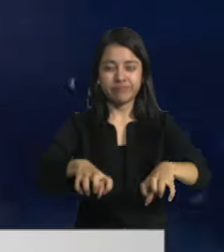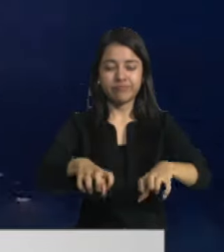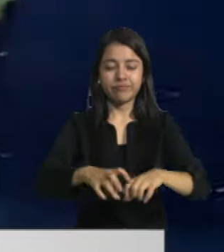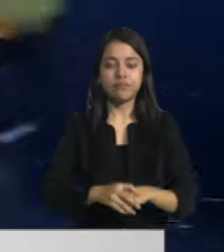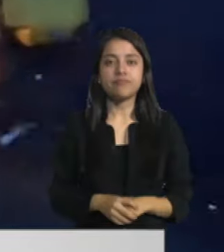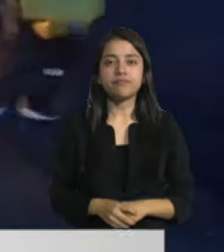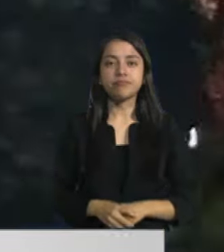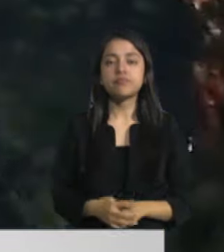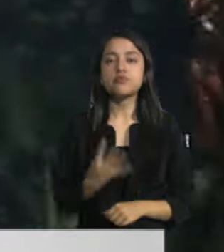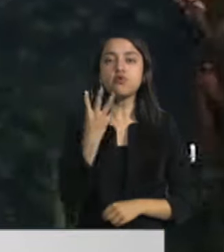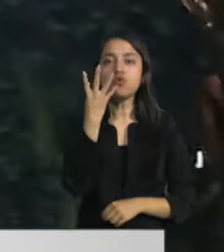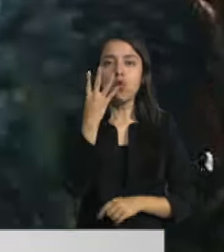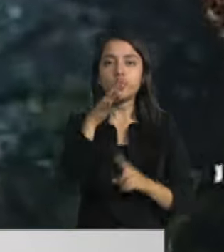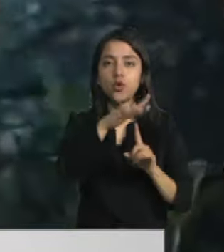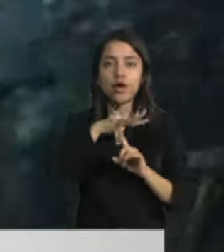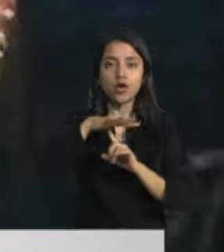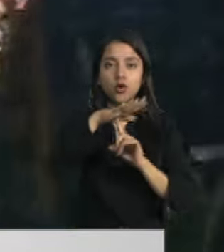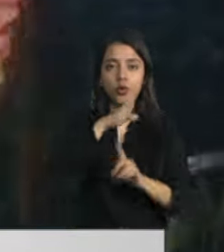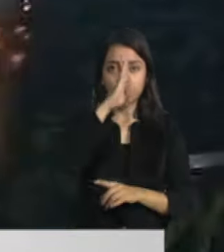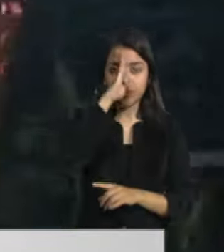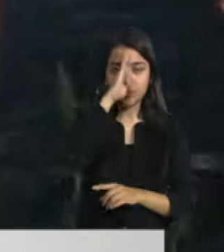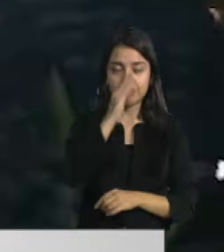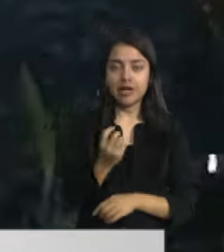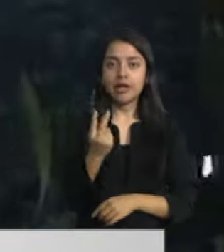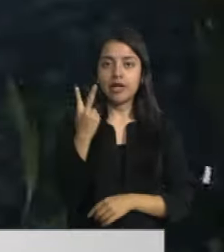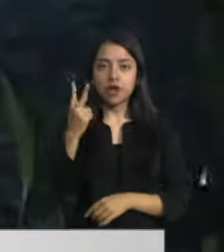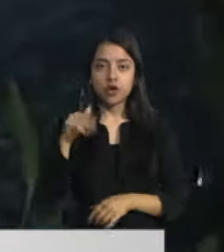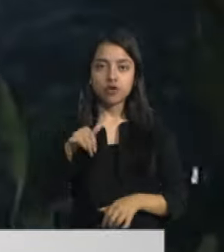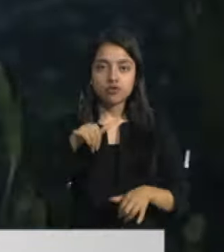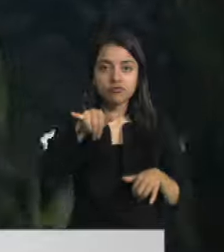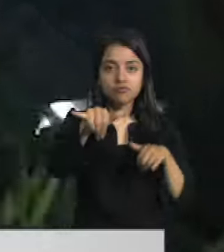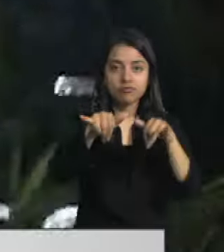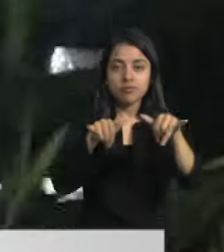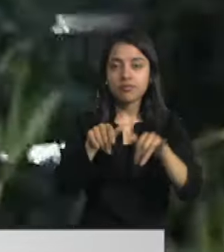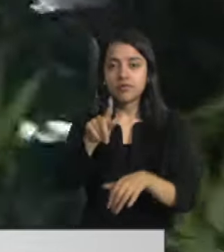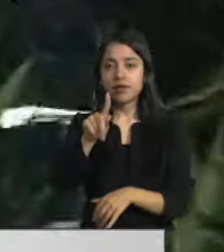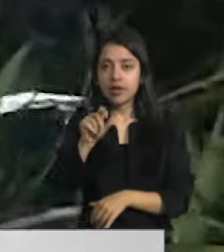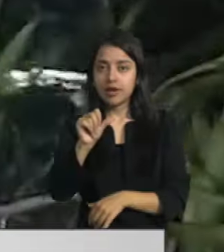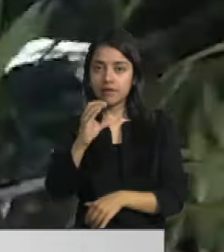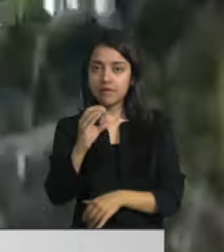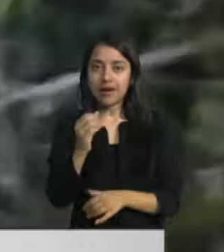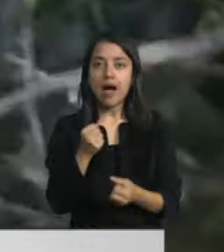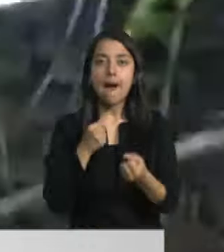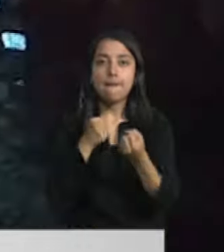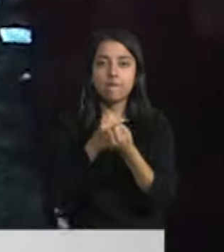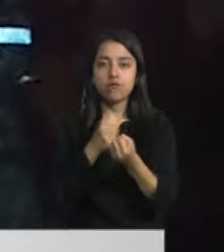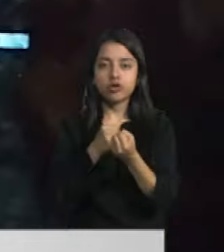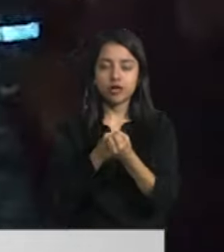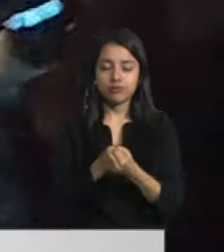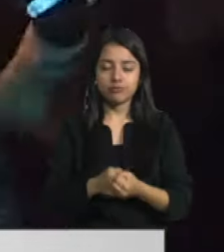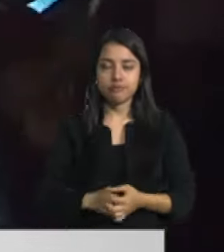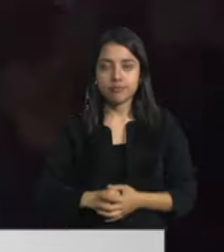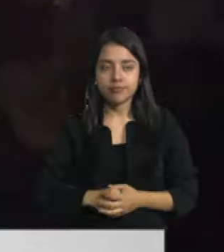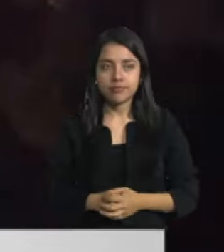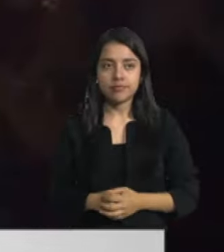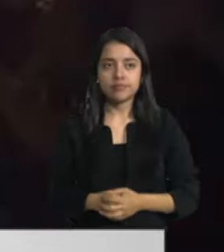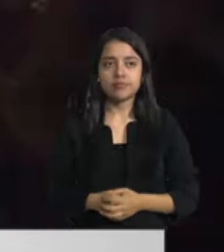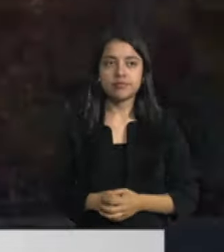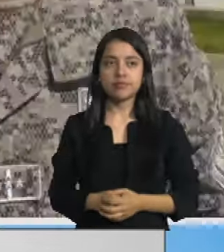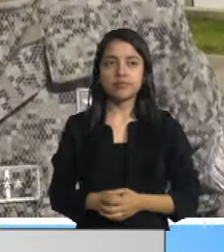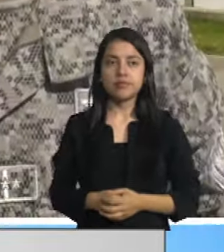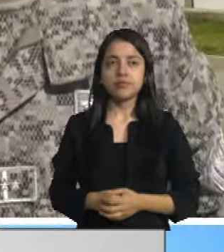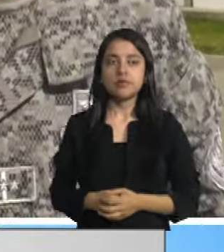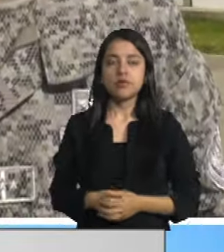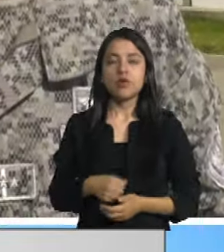específicamente 4 helicópteros de la Policía y 2 aeronaves de la Fuerza Aérea Colombiana. Ha dispuesto un